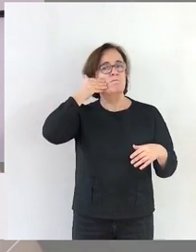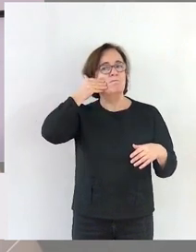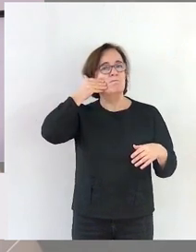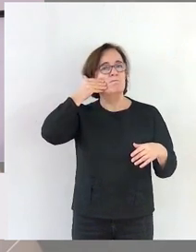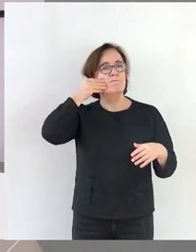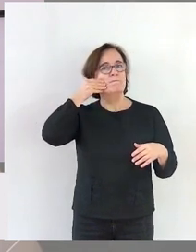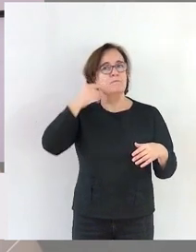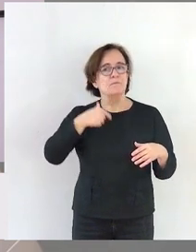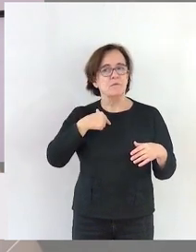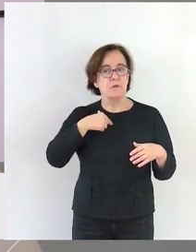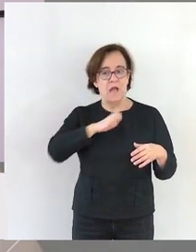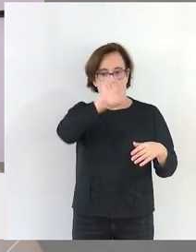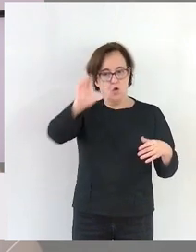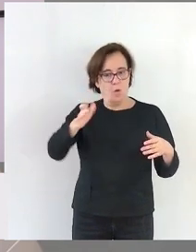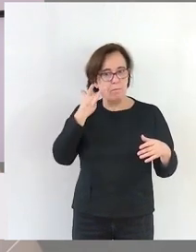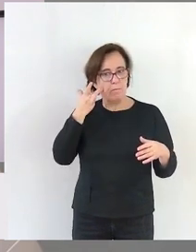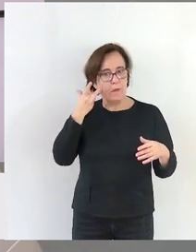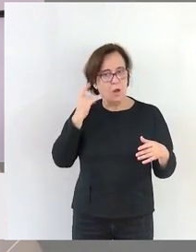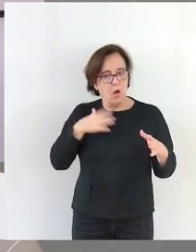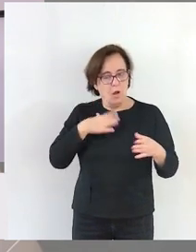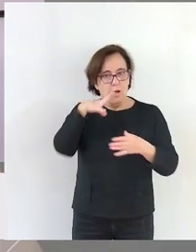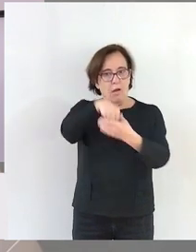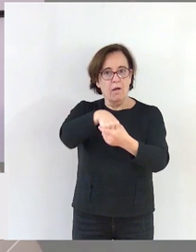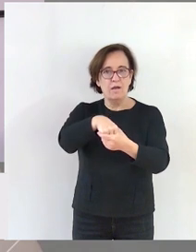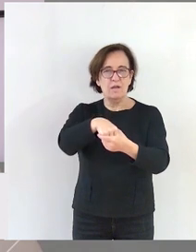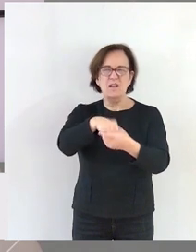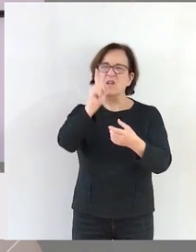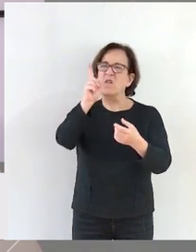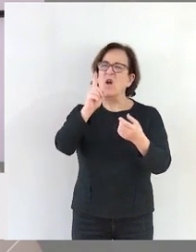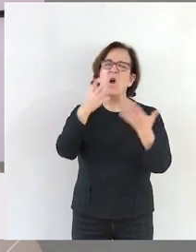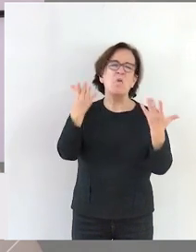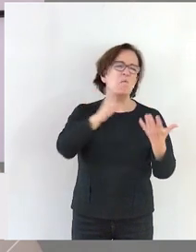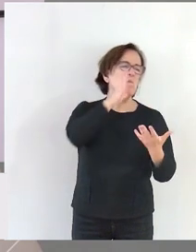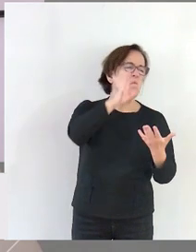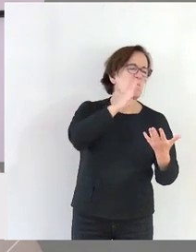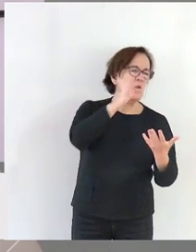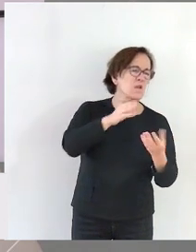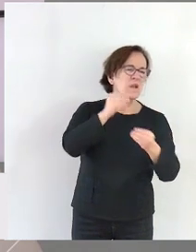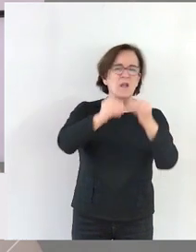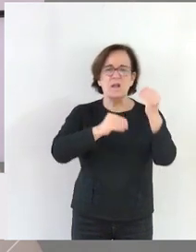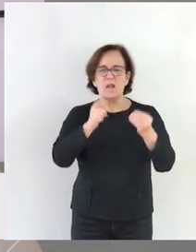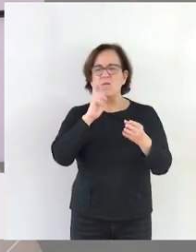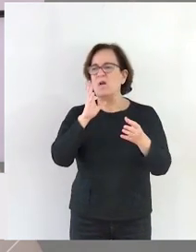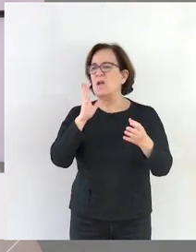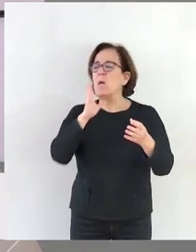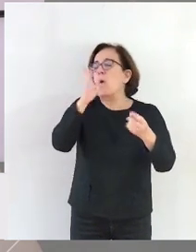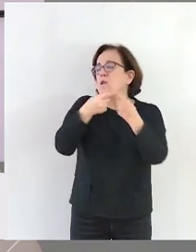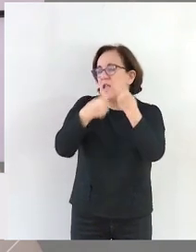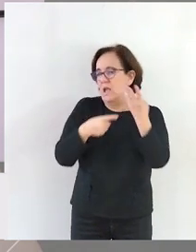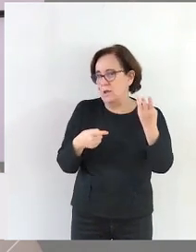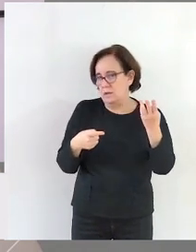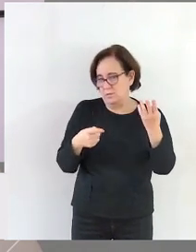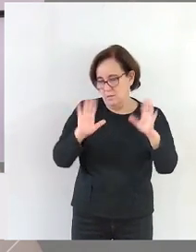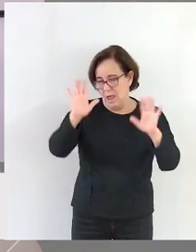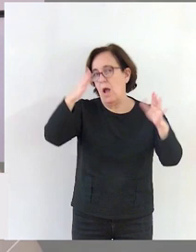como europeo digamos el que no voy a entrar en Cuáles son las razones que nos llevó a esto porque si entramos en las razones lo mismo